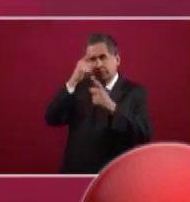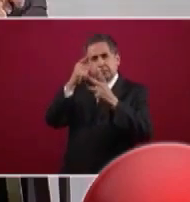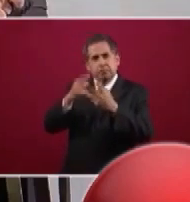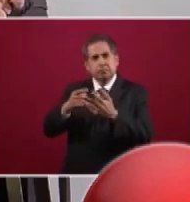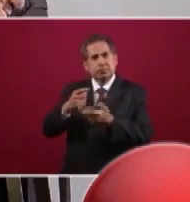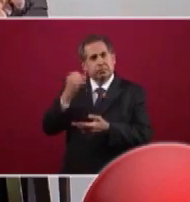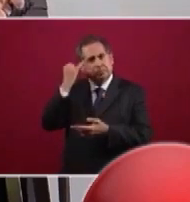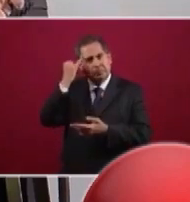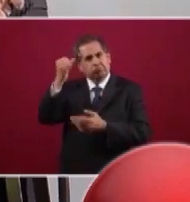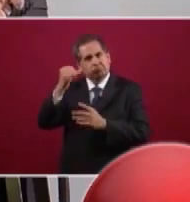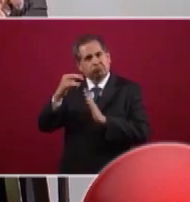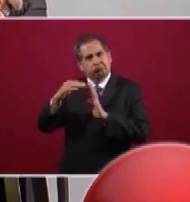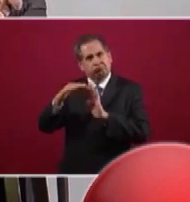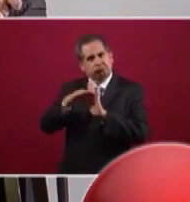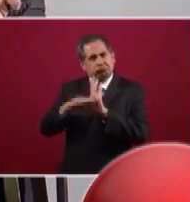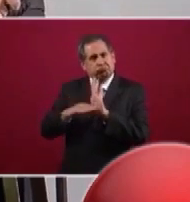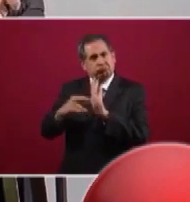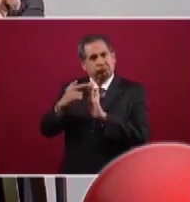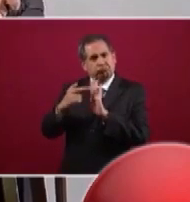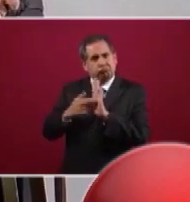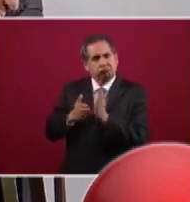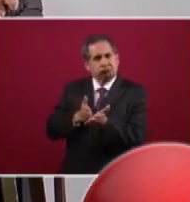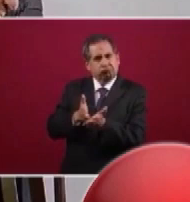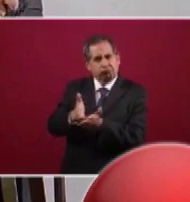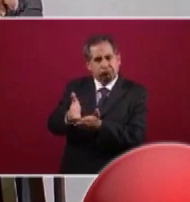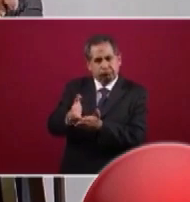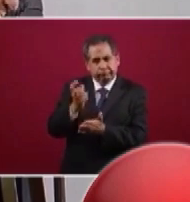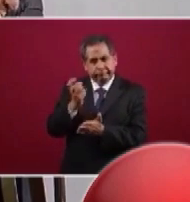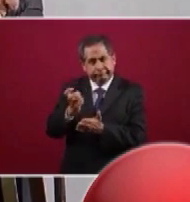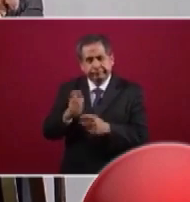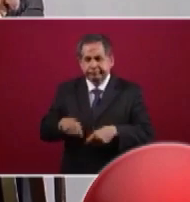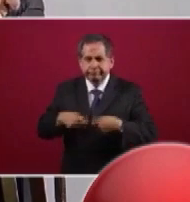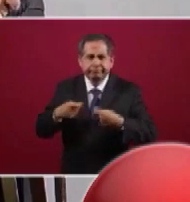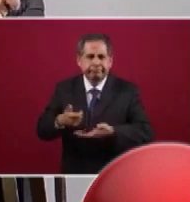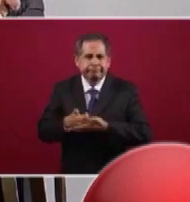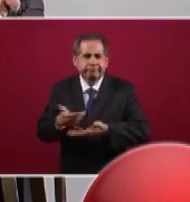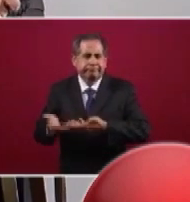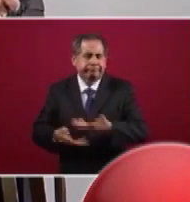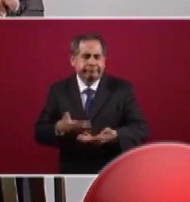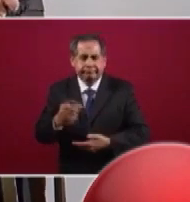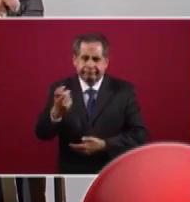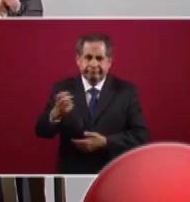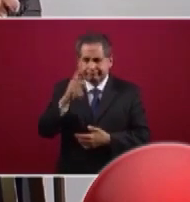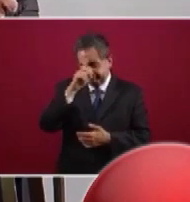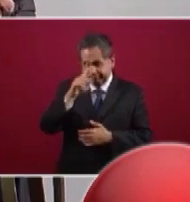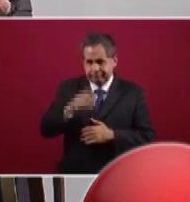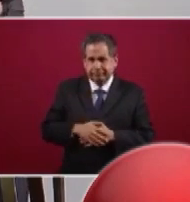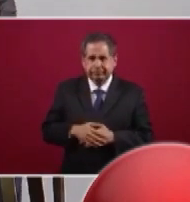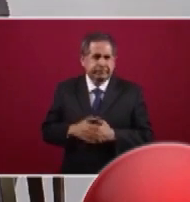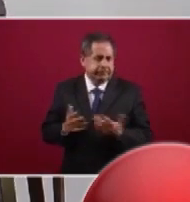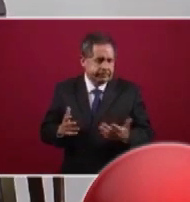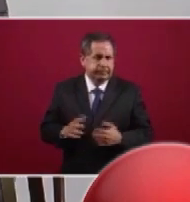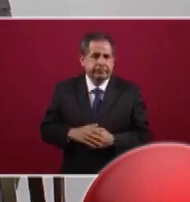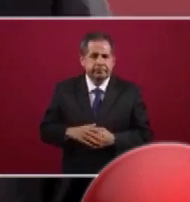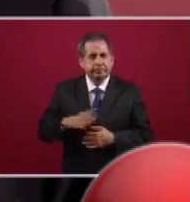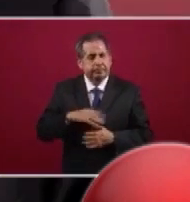principios. Eso es lo más recomendable. Entonces hay muchos,